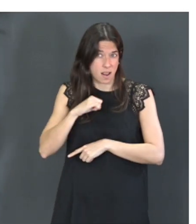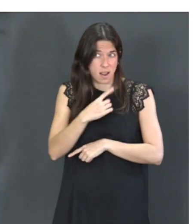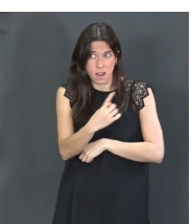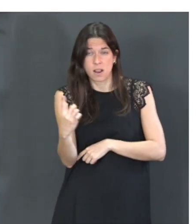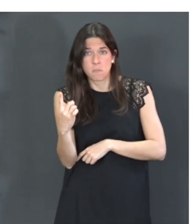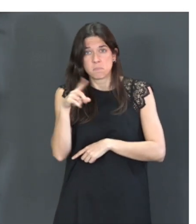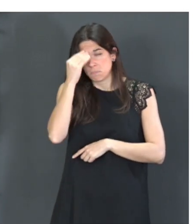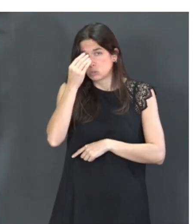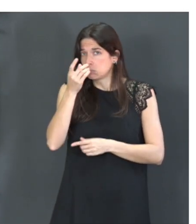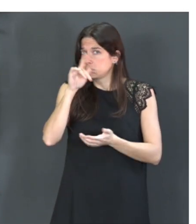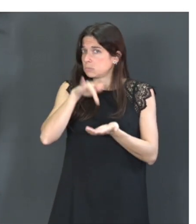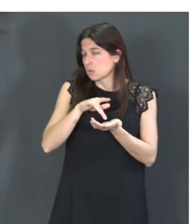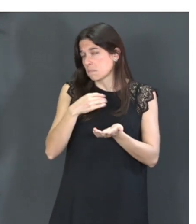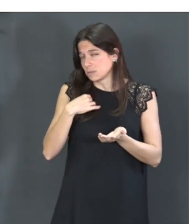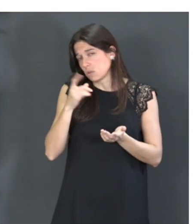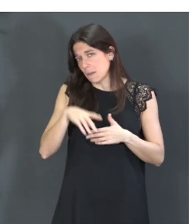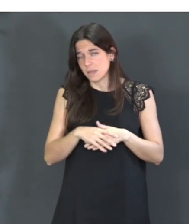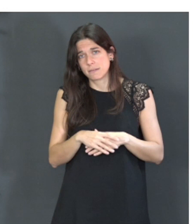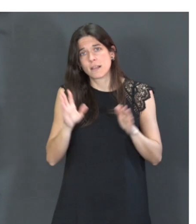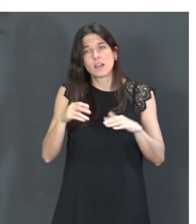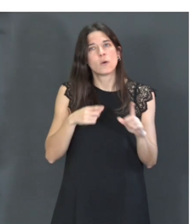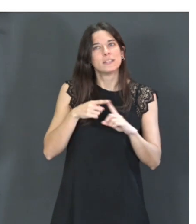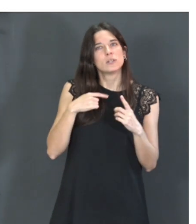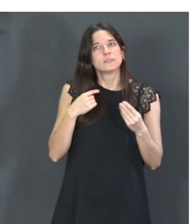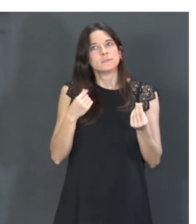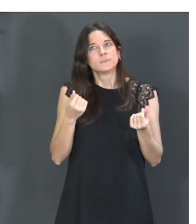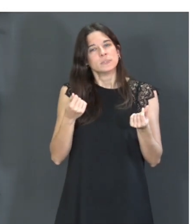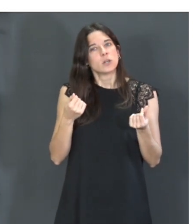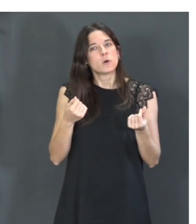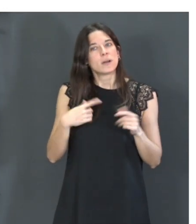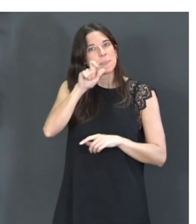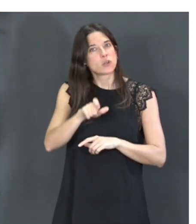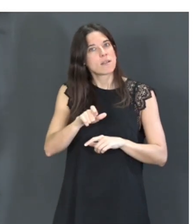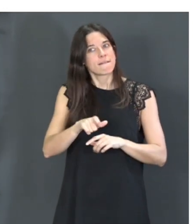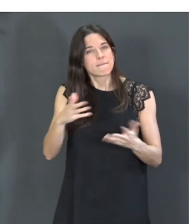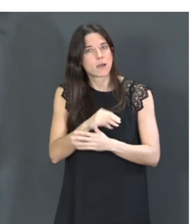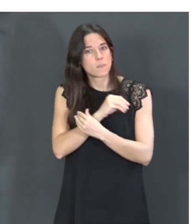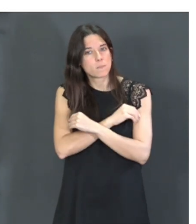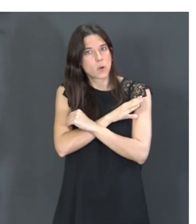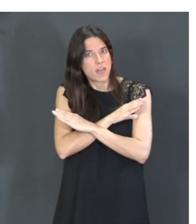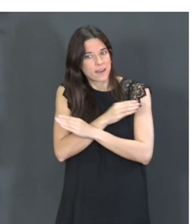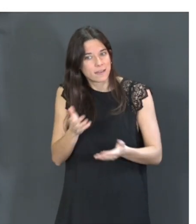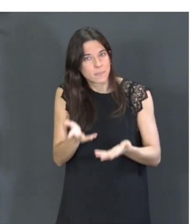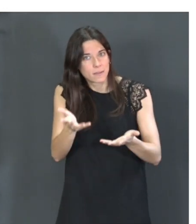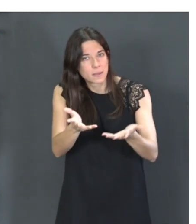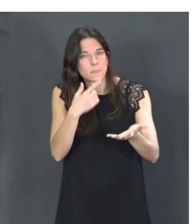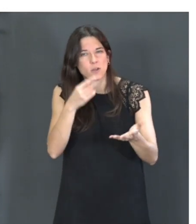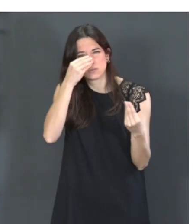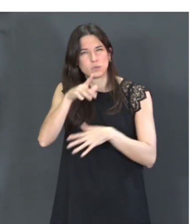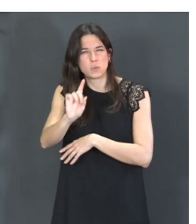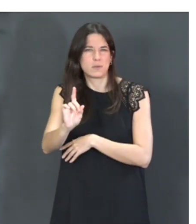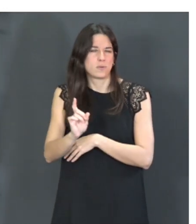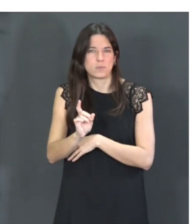un poco lo mismo, ¿no? Es fomentar, empoderar a la persona, pero no sustituirlas en ciertas capacidades o cosas que